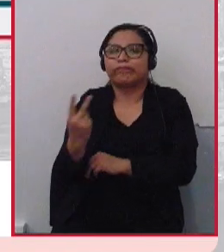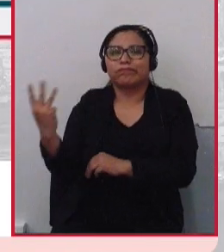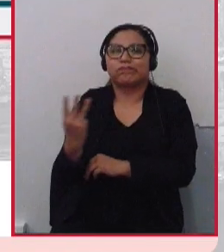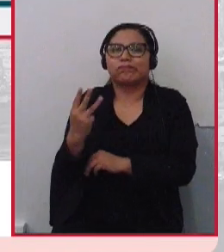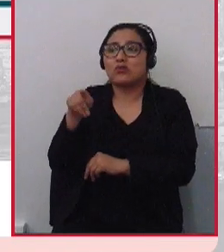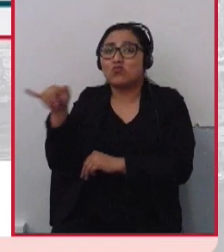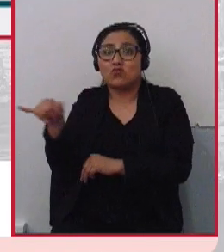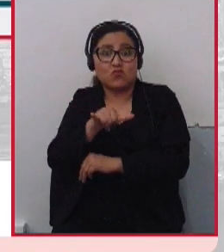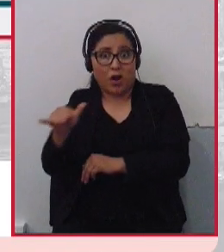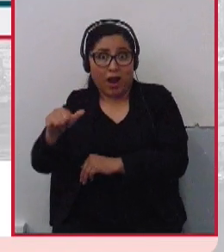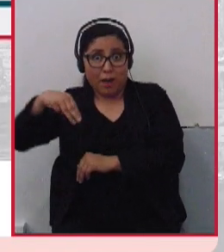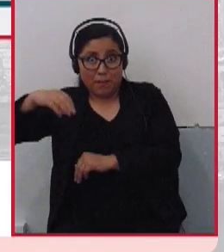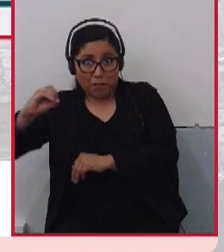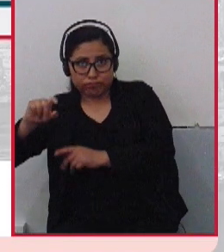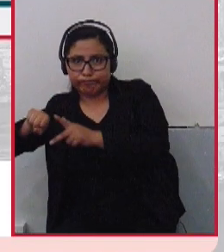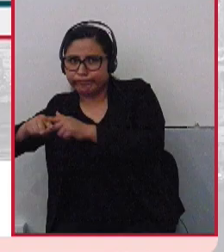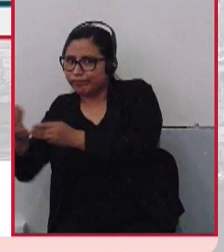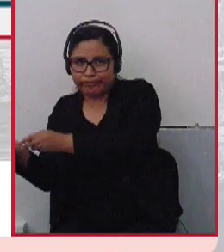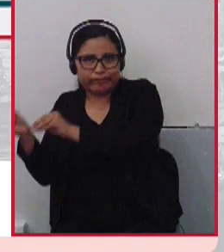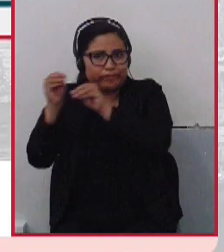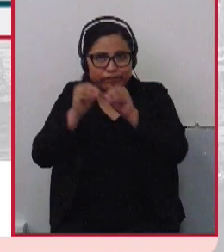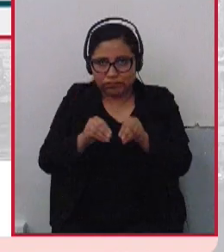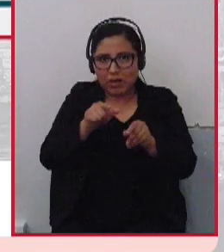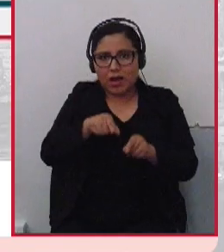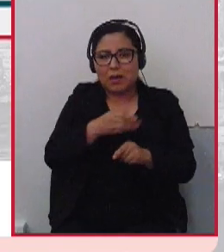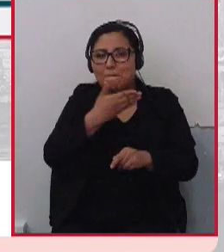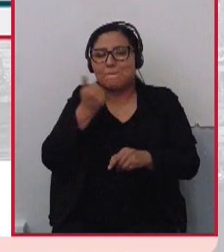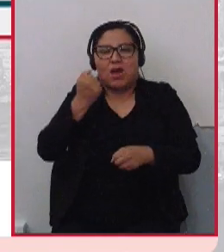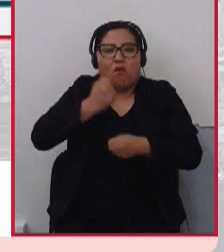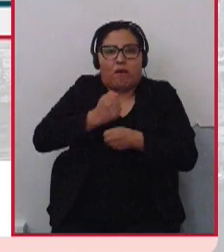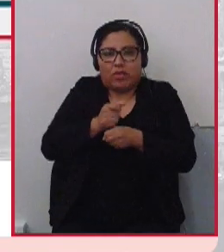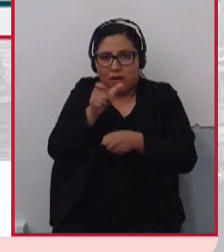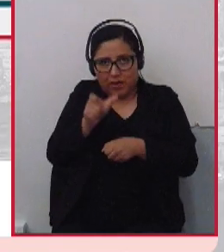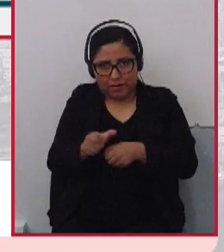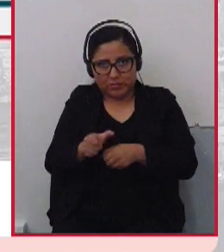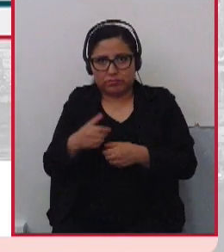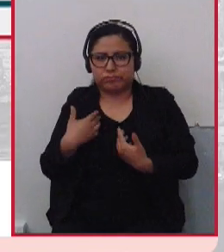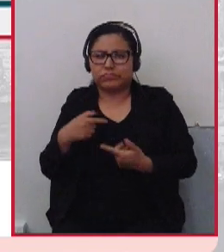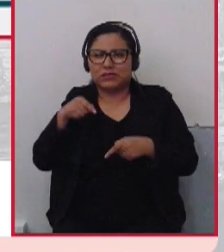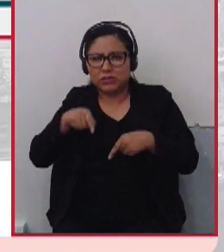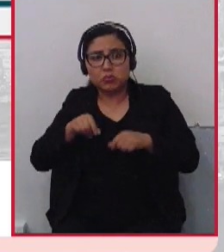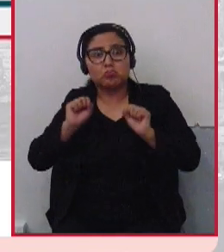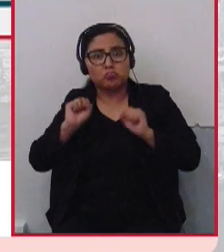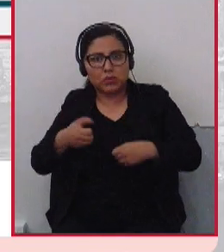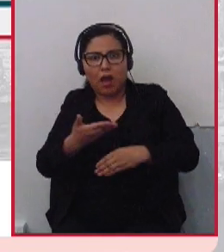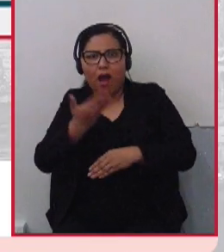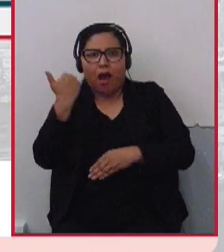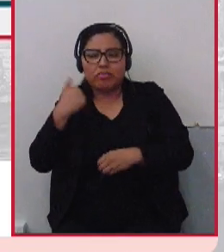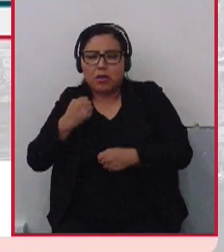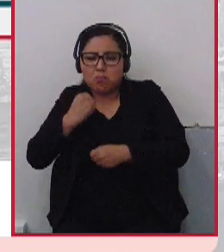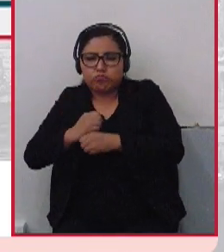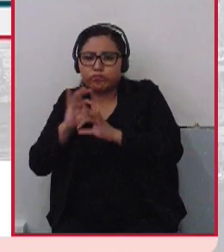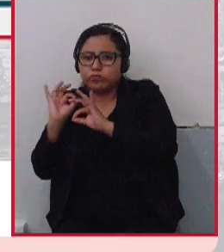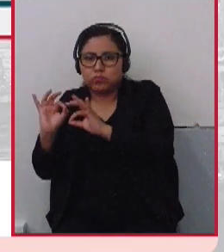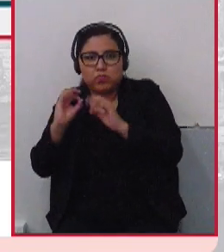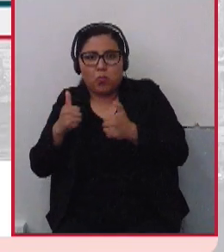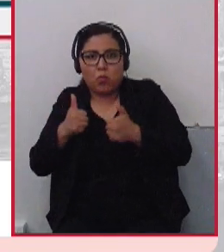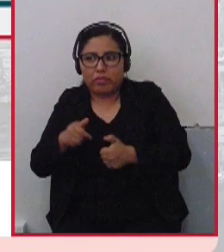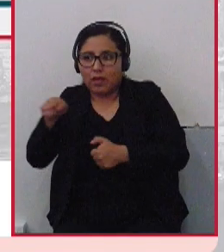molibdeno y los mejores operadores. Los mejores operadores que hicieron un buen trabajo en la planta de